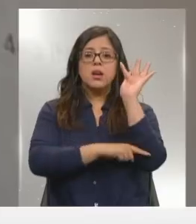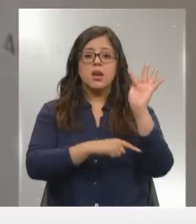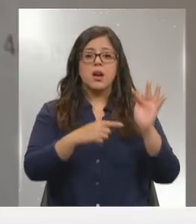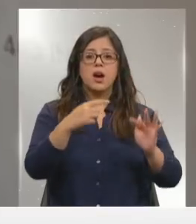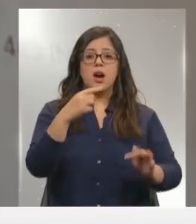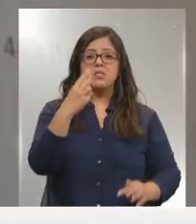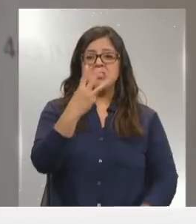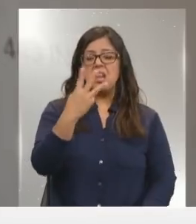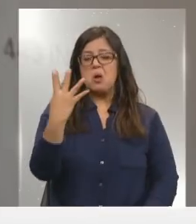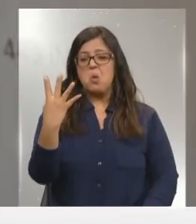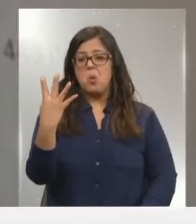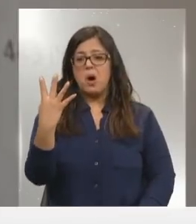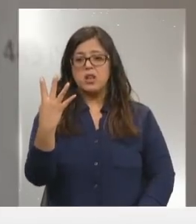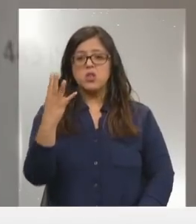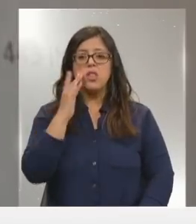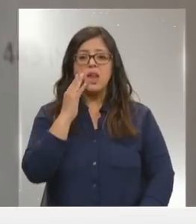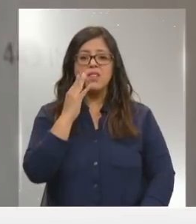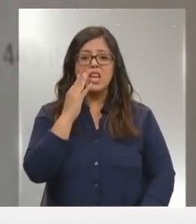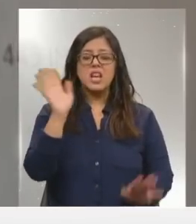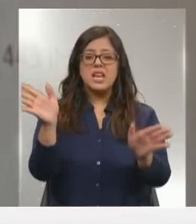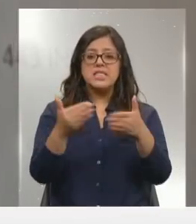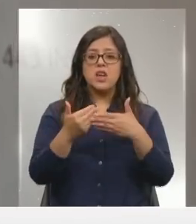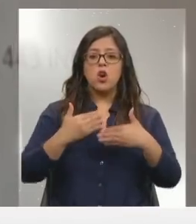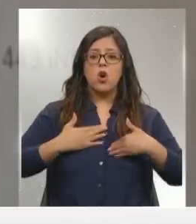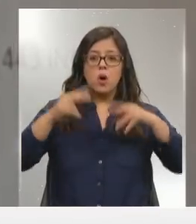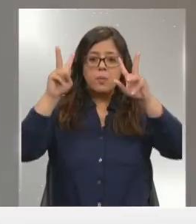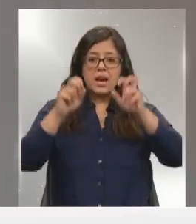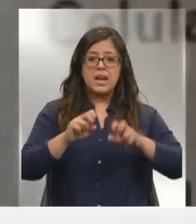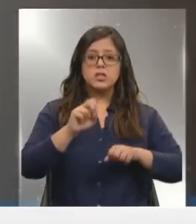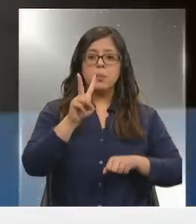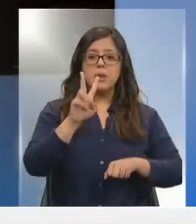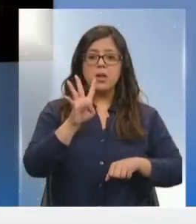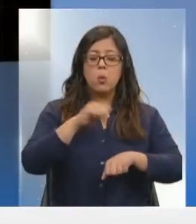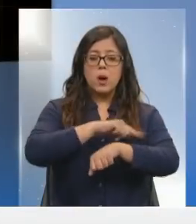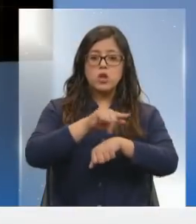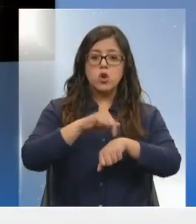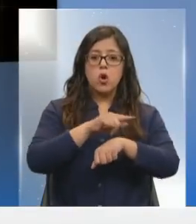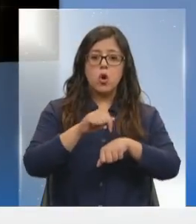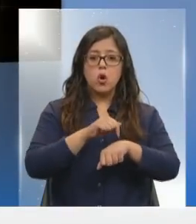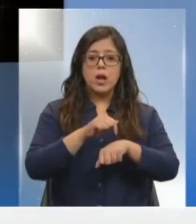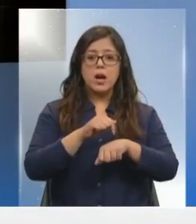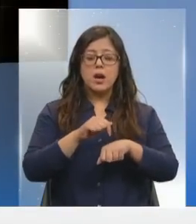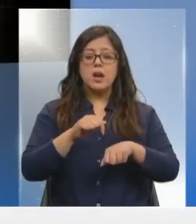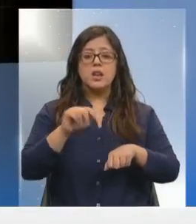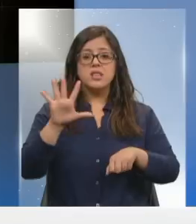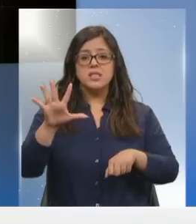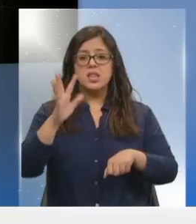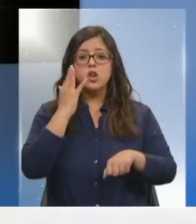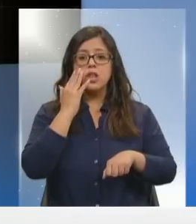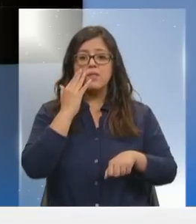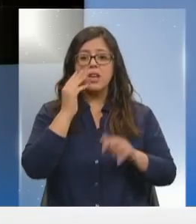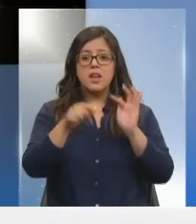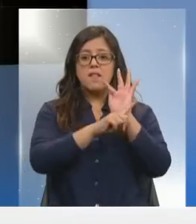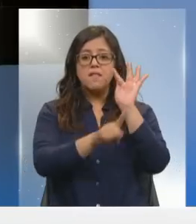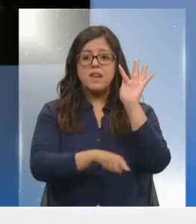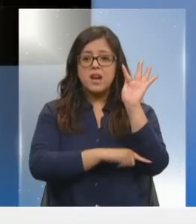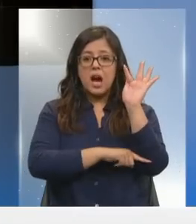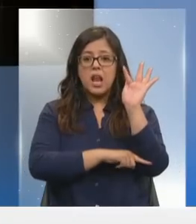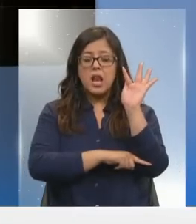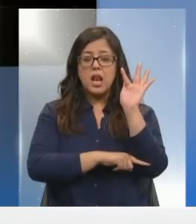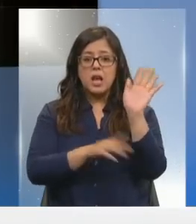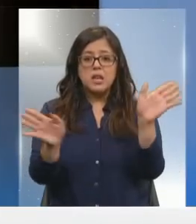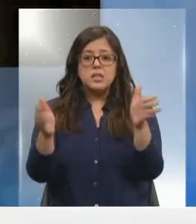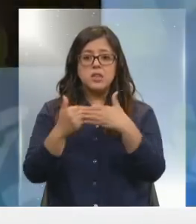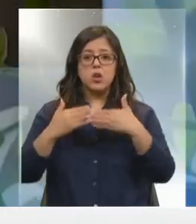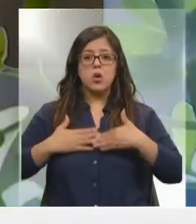fiscal cerró mi caso en menos de 24 horas. Y el día 5 de abril, el mismo fiscal terminó mi caso sin derecho a apelación,